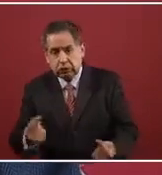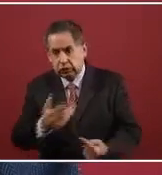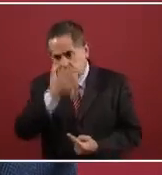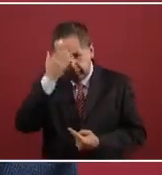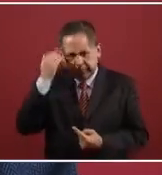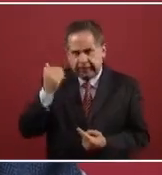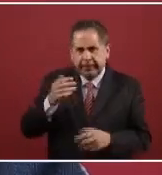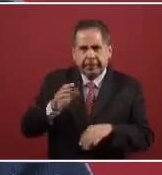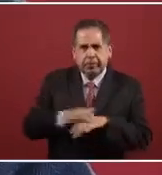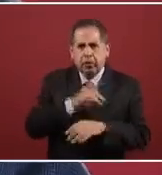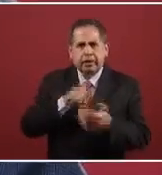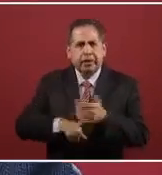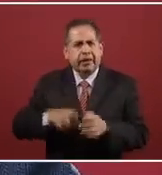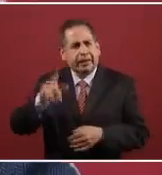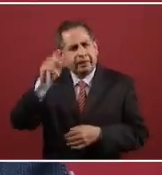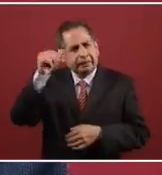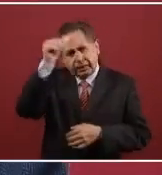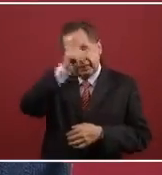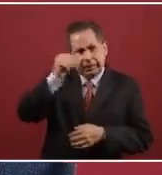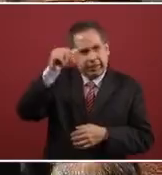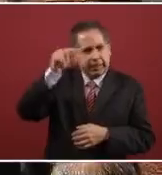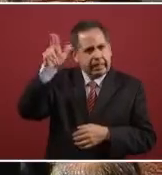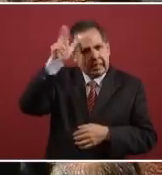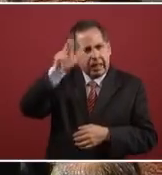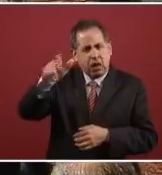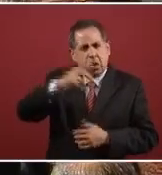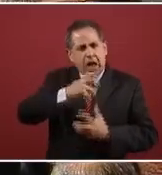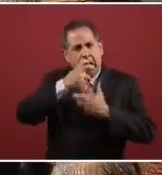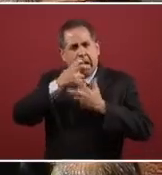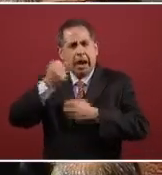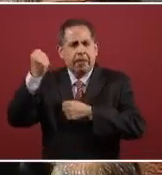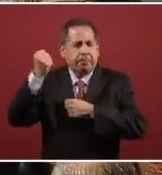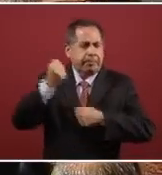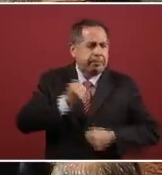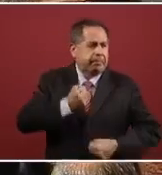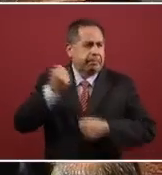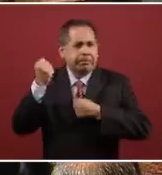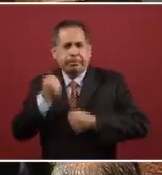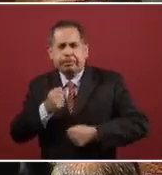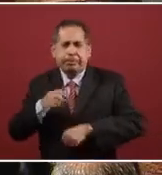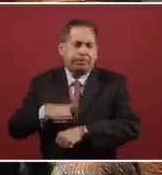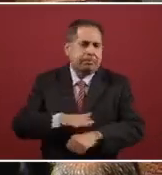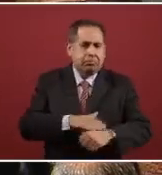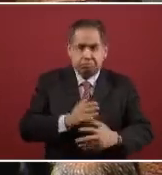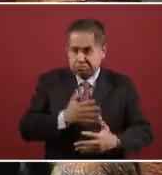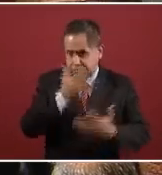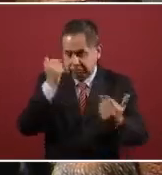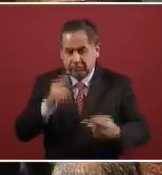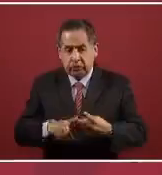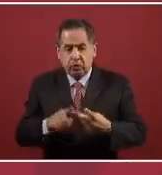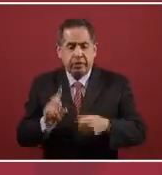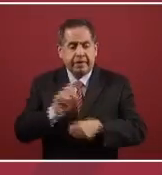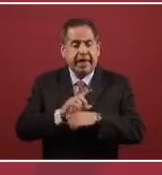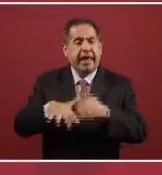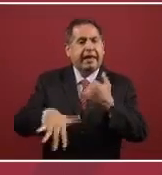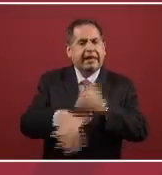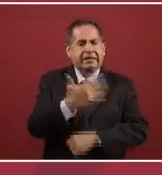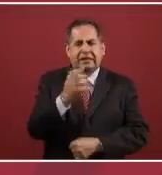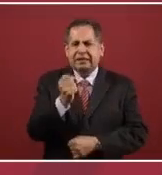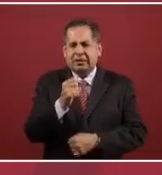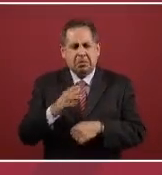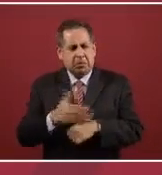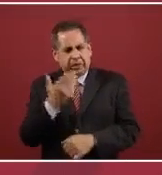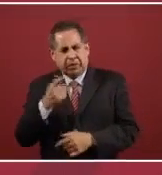qué el cura Miguel Hidalgo dio el grito o por qué se festeja el 15 de septiembre.